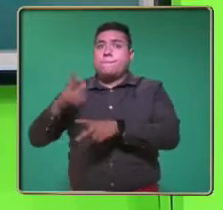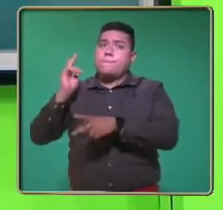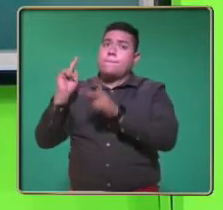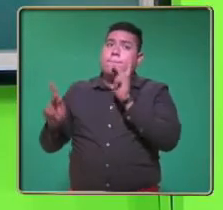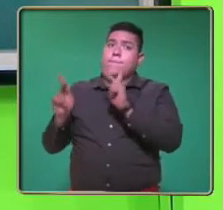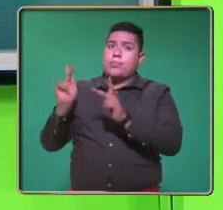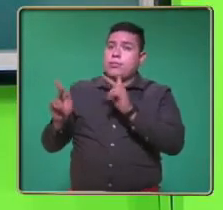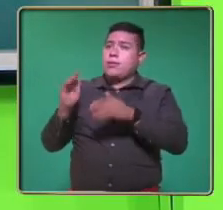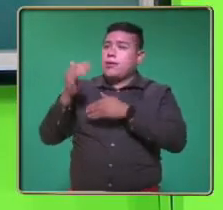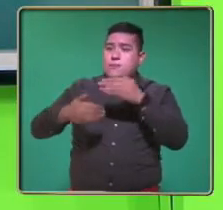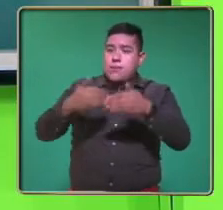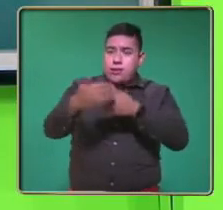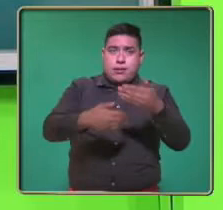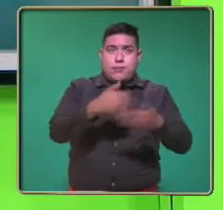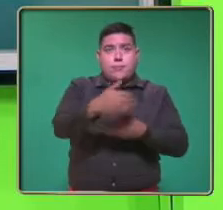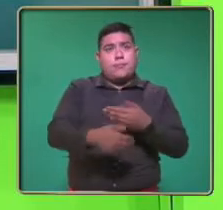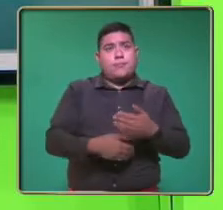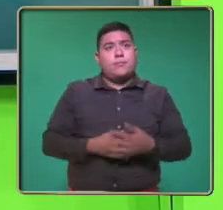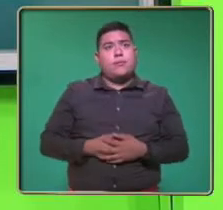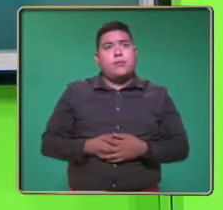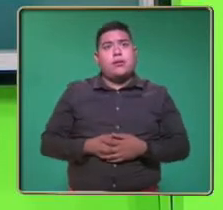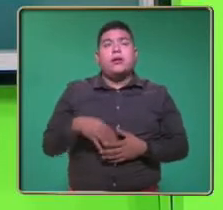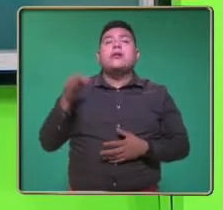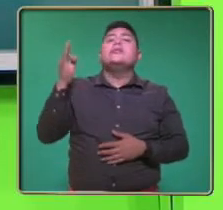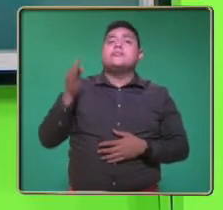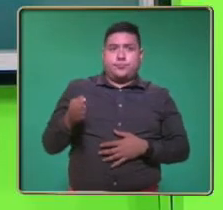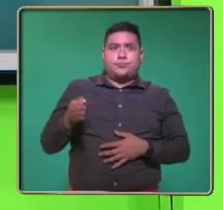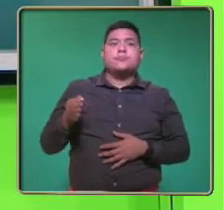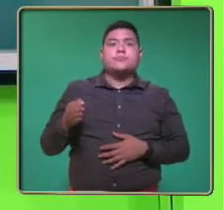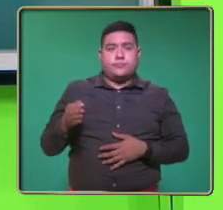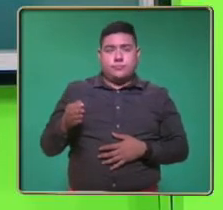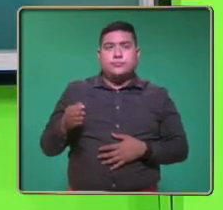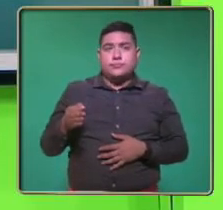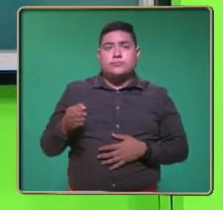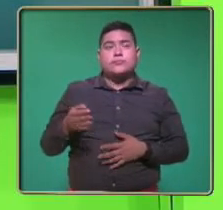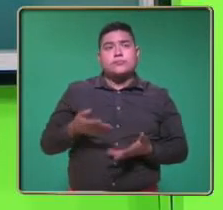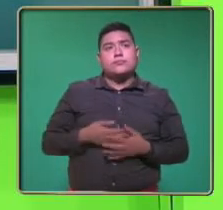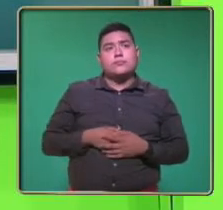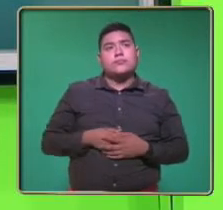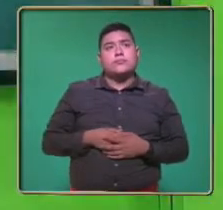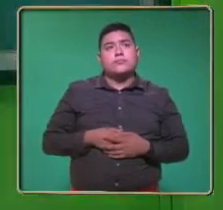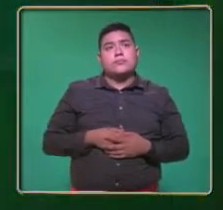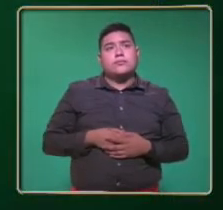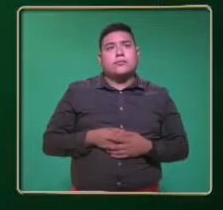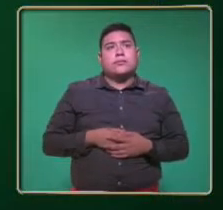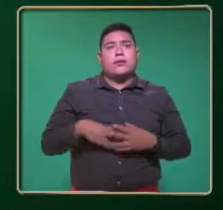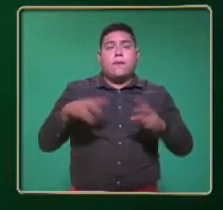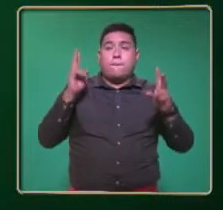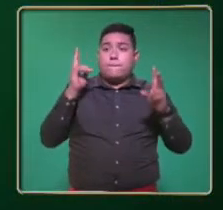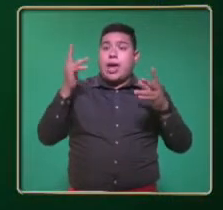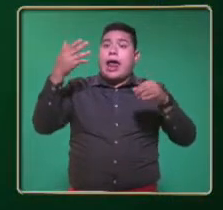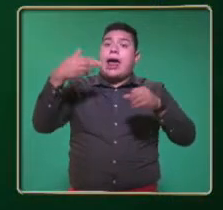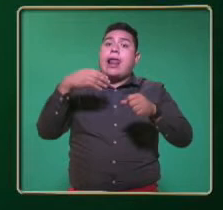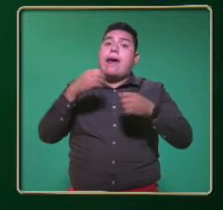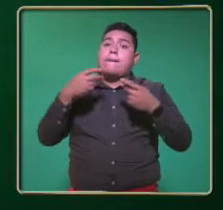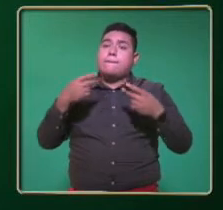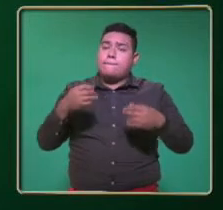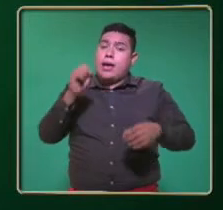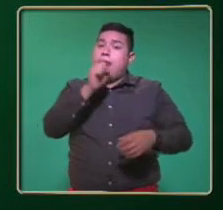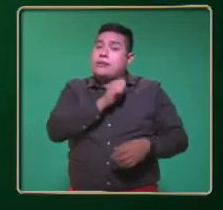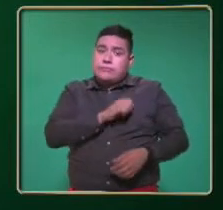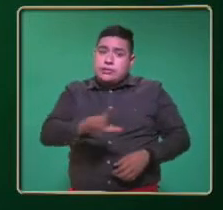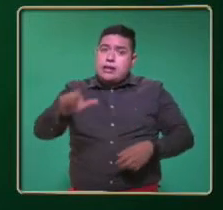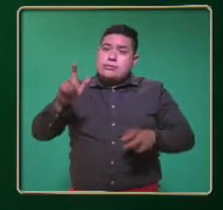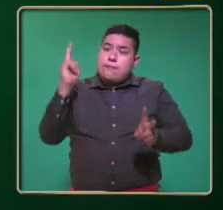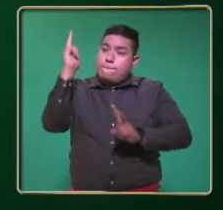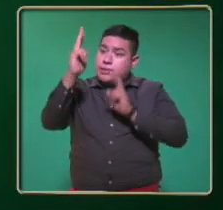por este proceso de duelo, que es muy aceptable porque nos encontramos en esa situación, es visitar al especialista. Otro de